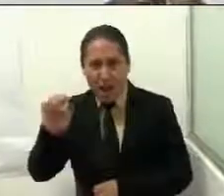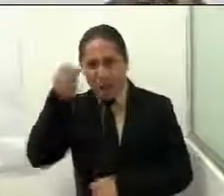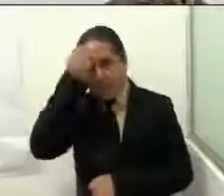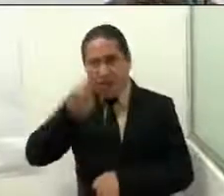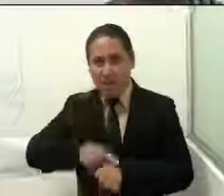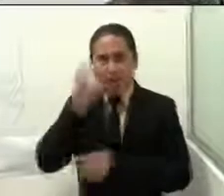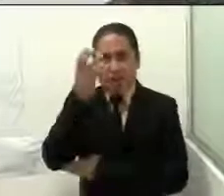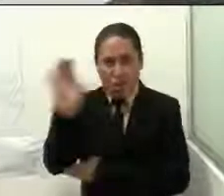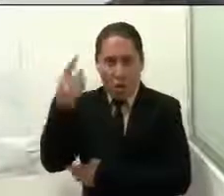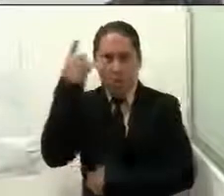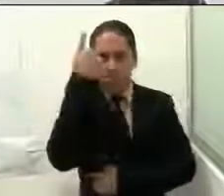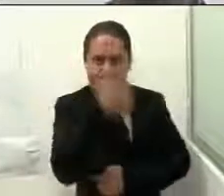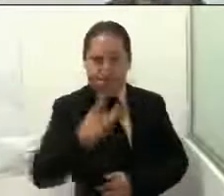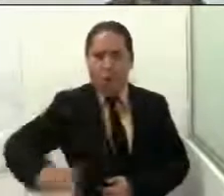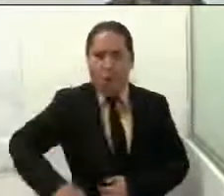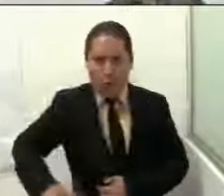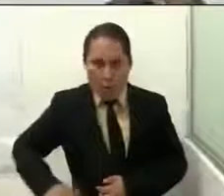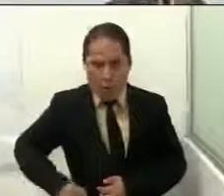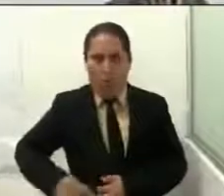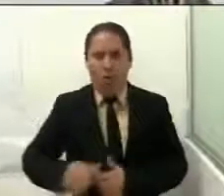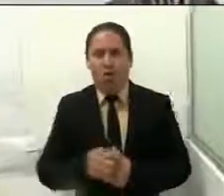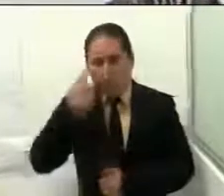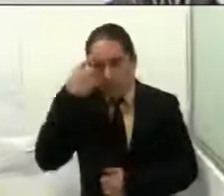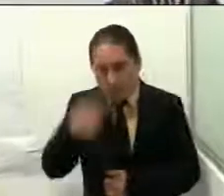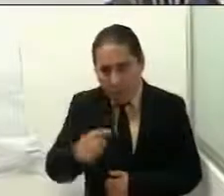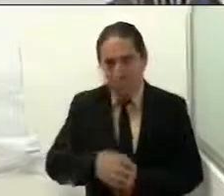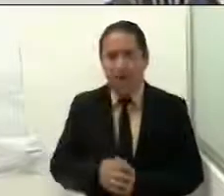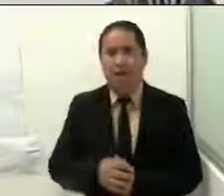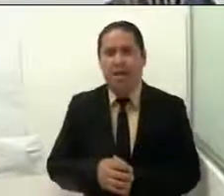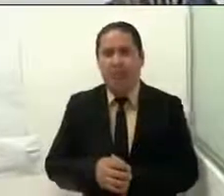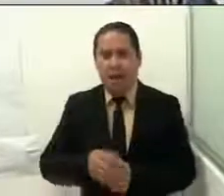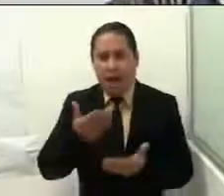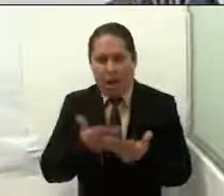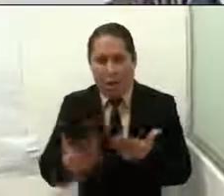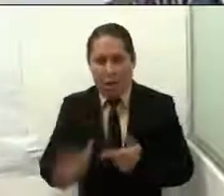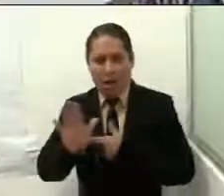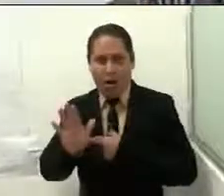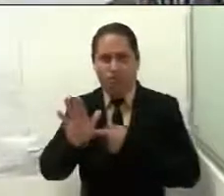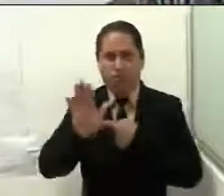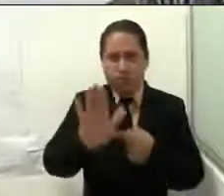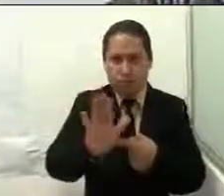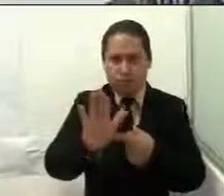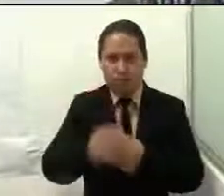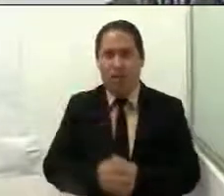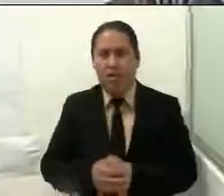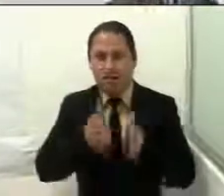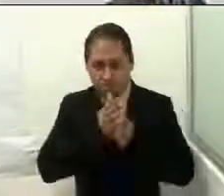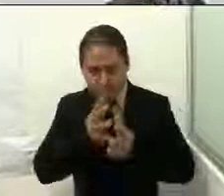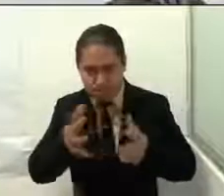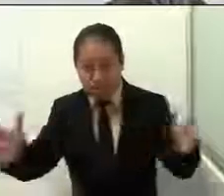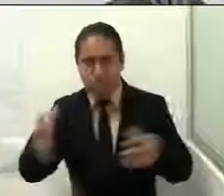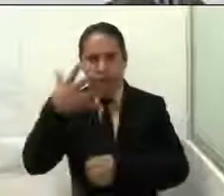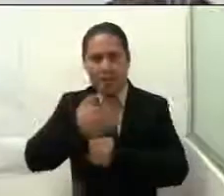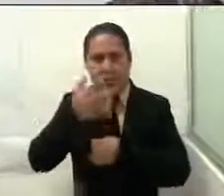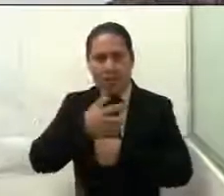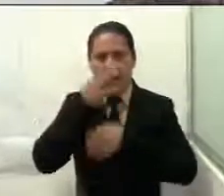fue instruido por el titular del poder ejecutivo para comparecer el día de hoy para ampliar la glosa del quinto informe de gobierno